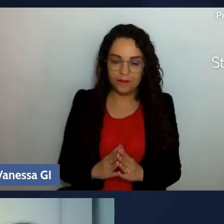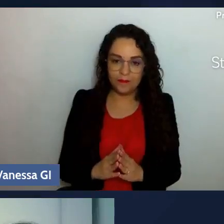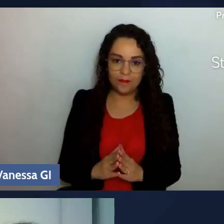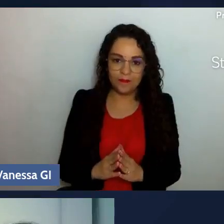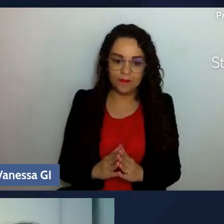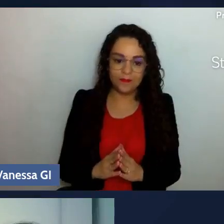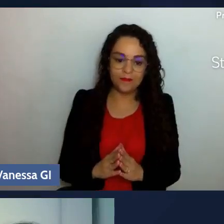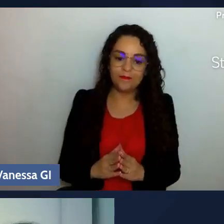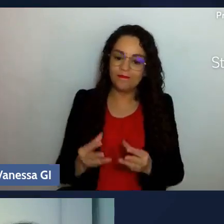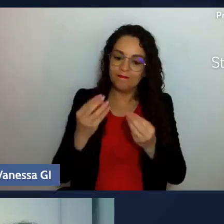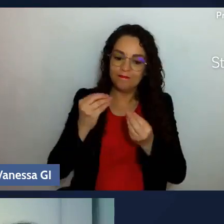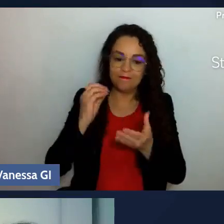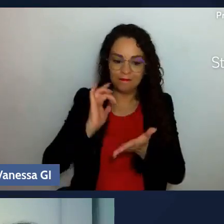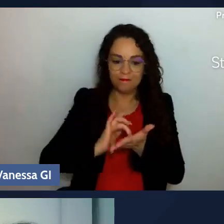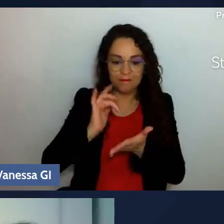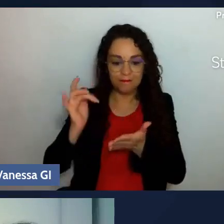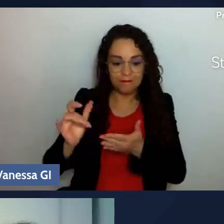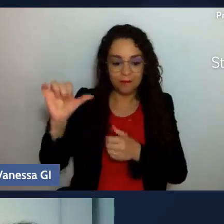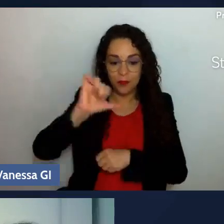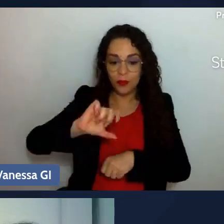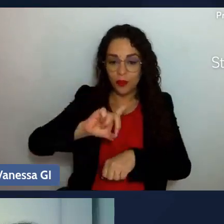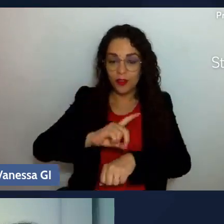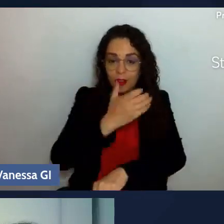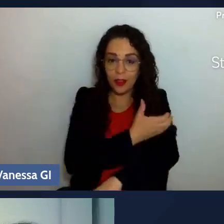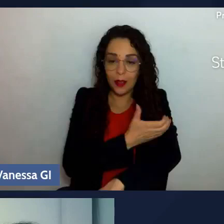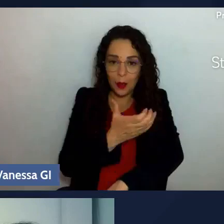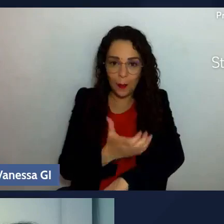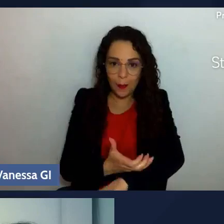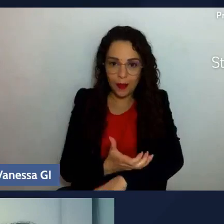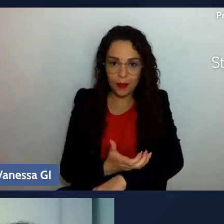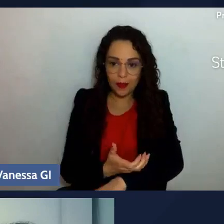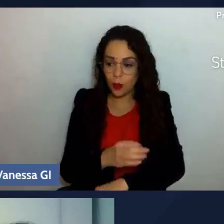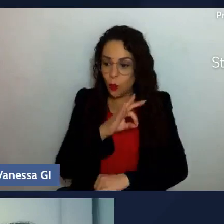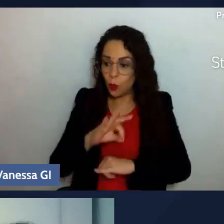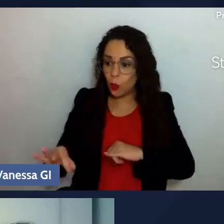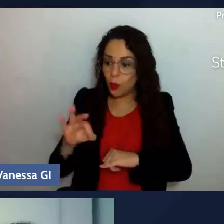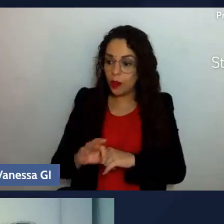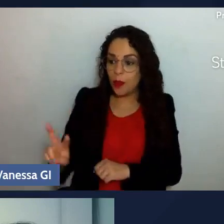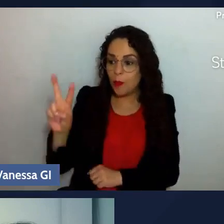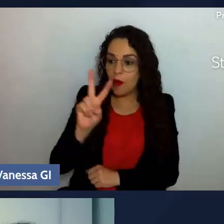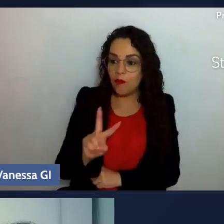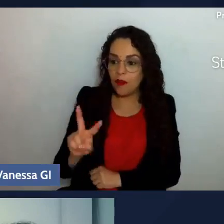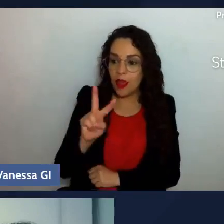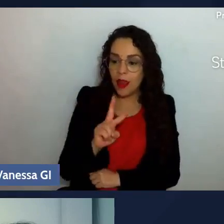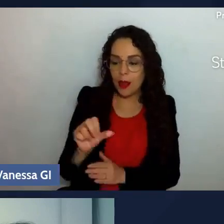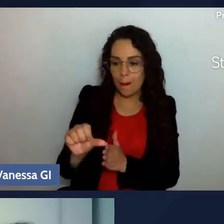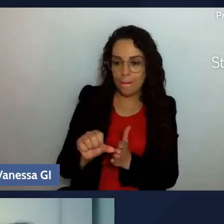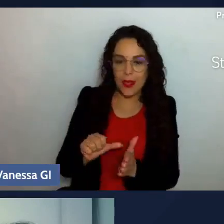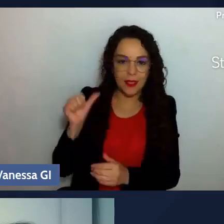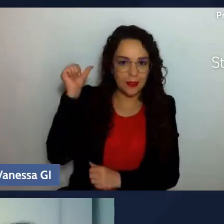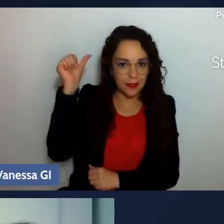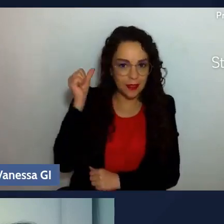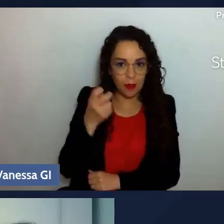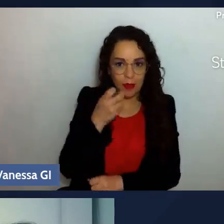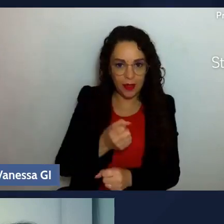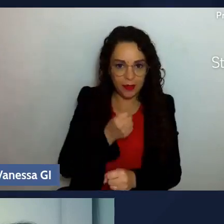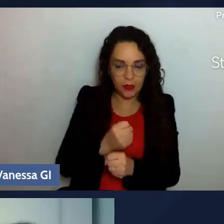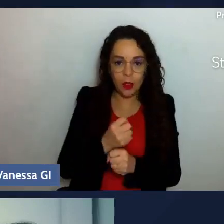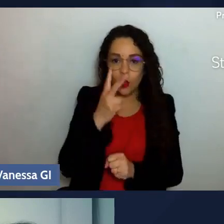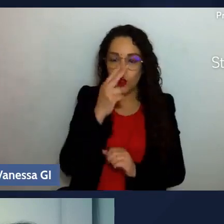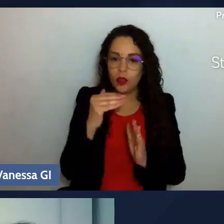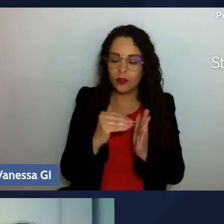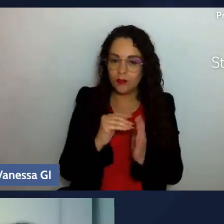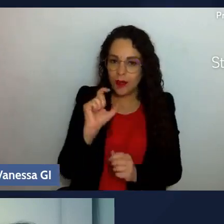pues gracias por acompañarnos este viernes, este último viernes del mes de abril 2024,